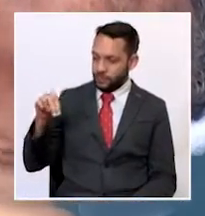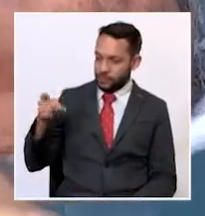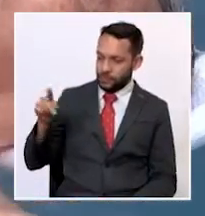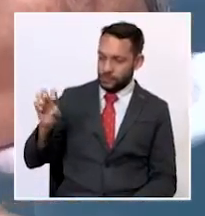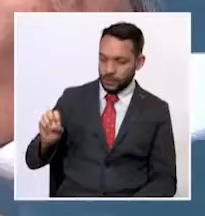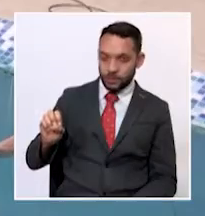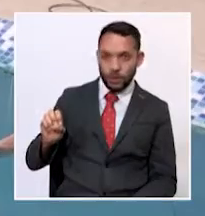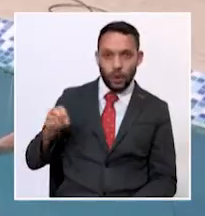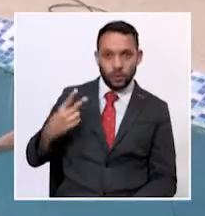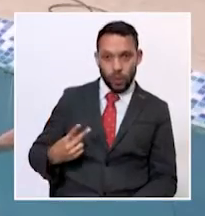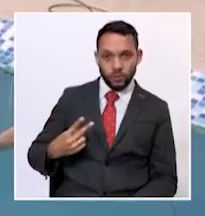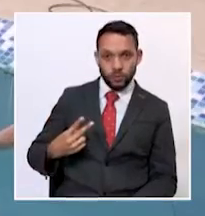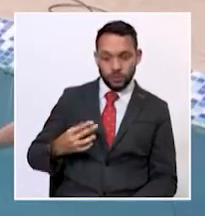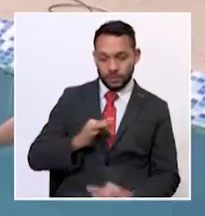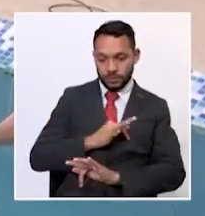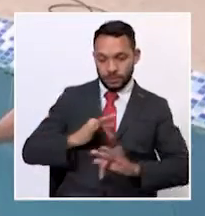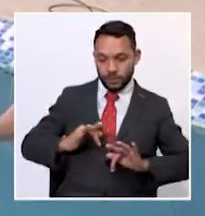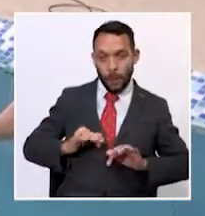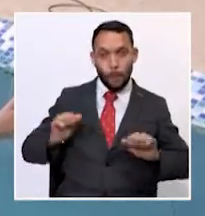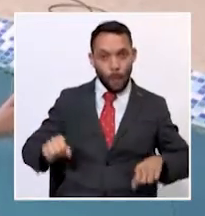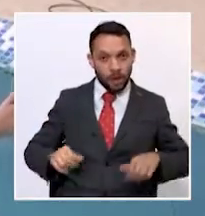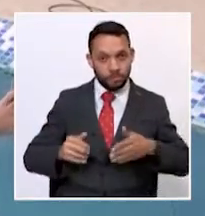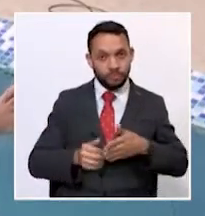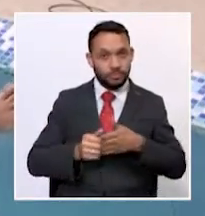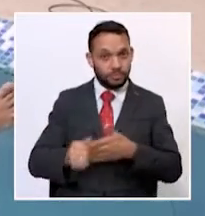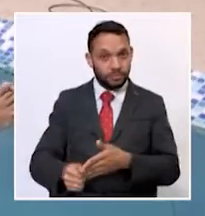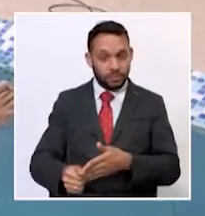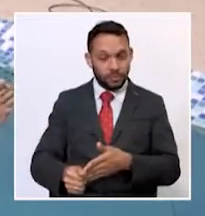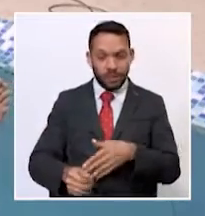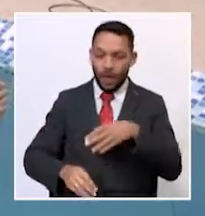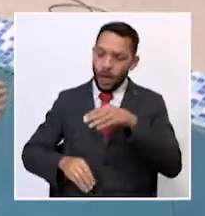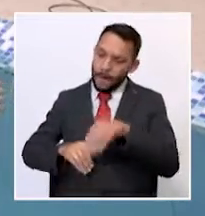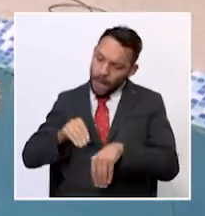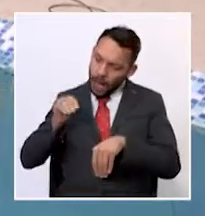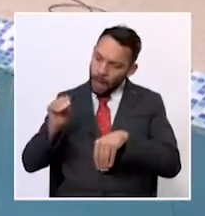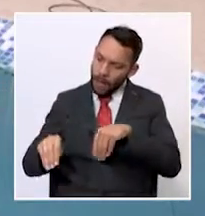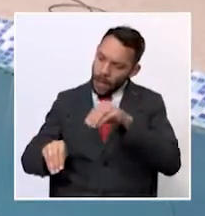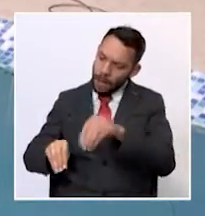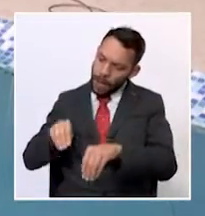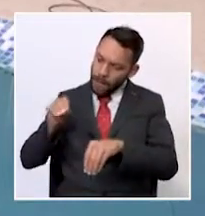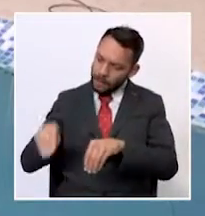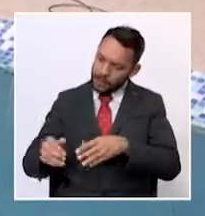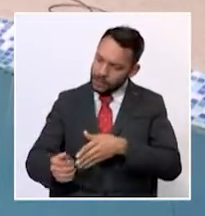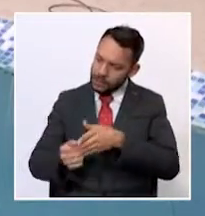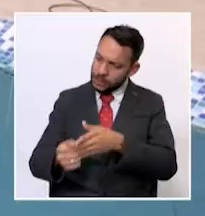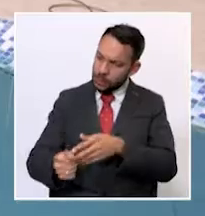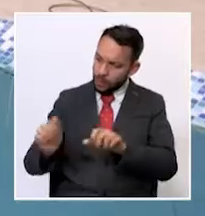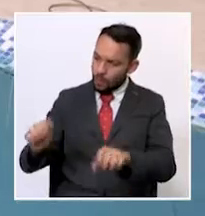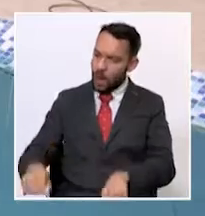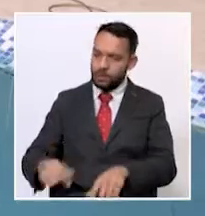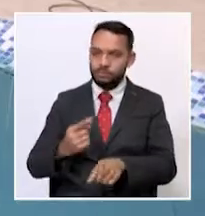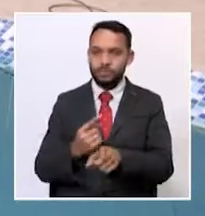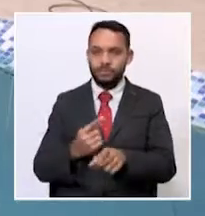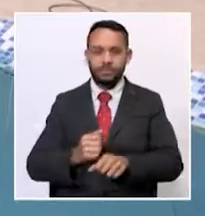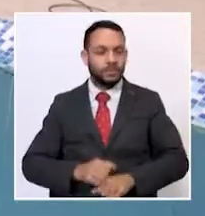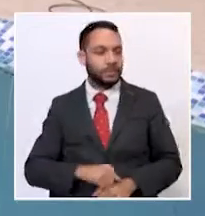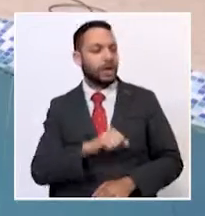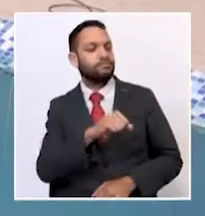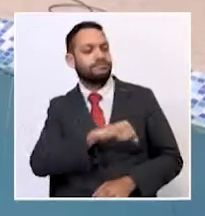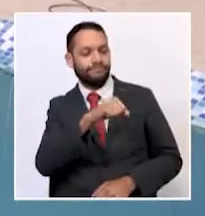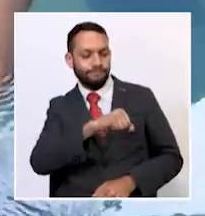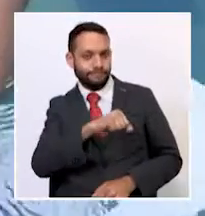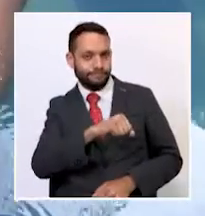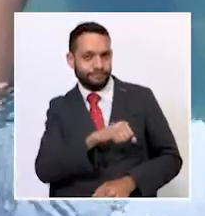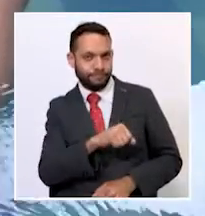dos terapeutas se les puede llevar a cabo un procedimiento. Sí, señor. Se puede llevar a cabo el procedimiento en pacientes como